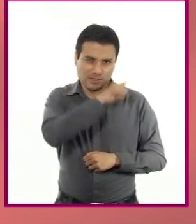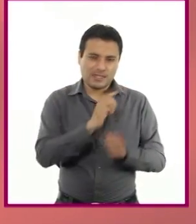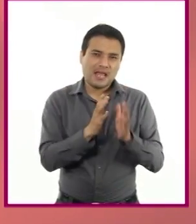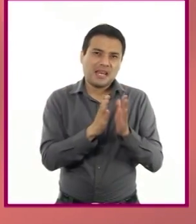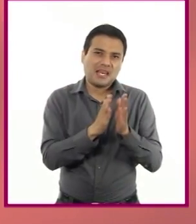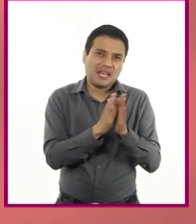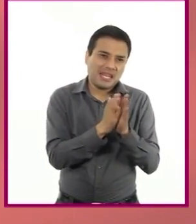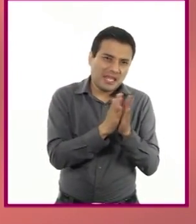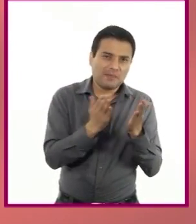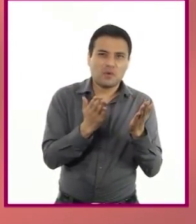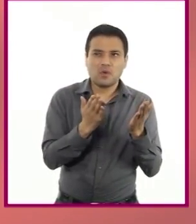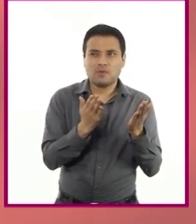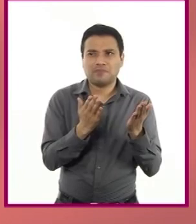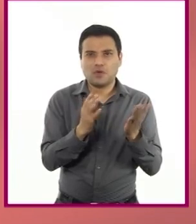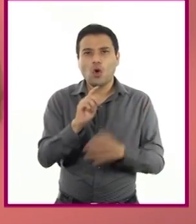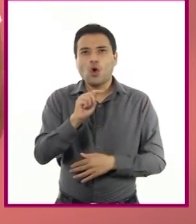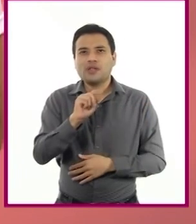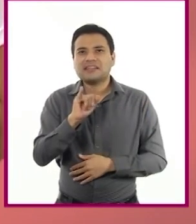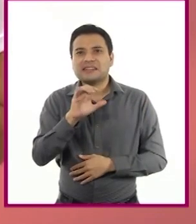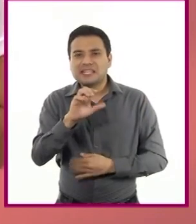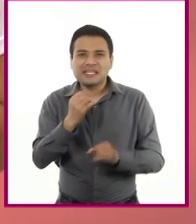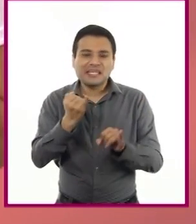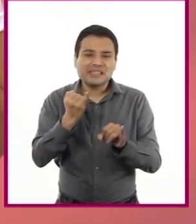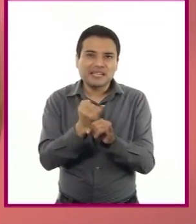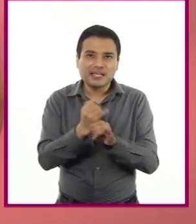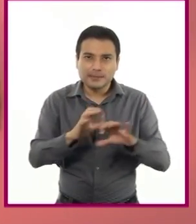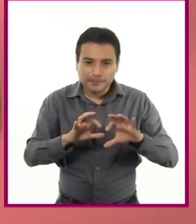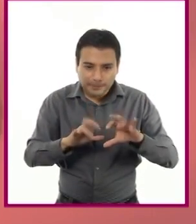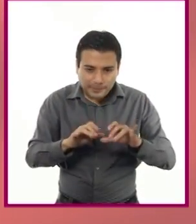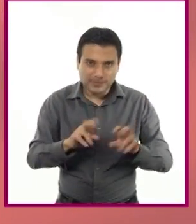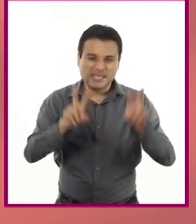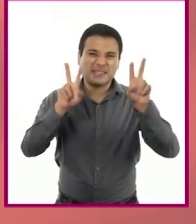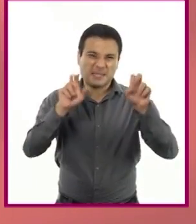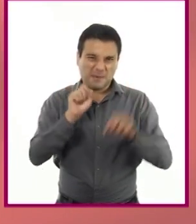a través de las TIC acerca del tema o